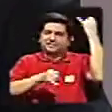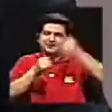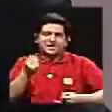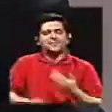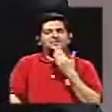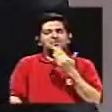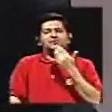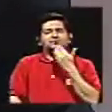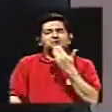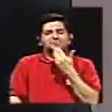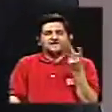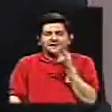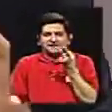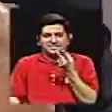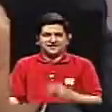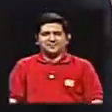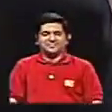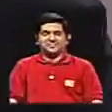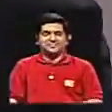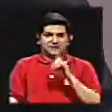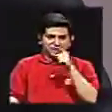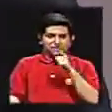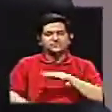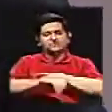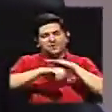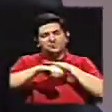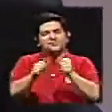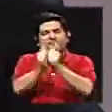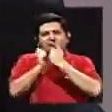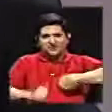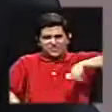Les agradezco muchísimo a ambos y a ustedes. Por favor,